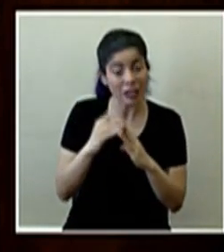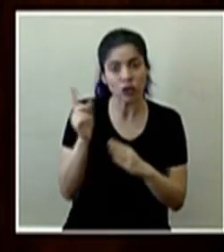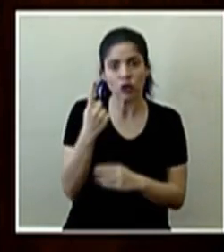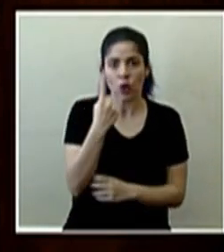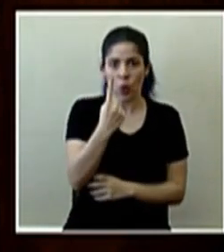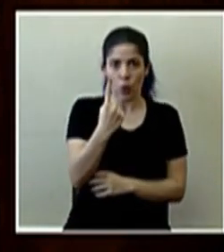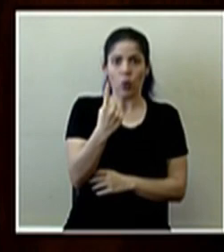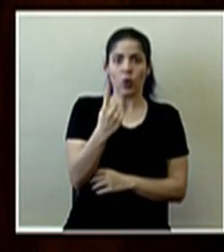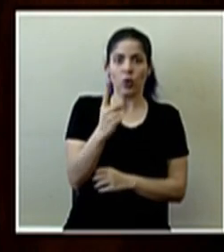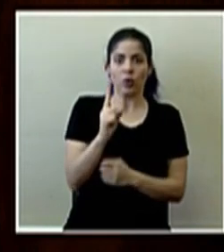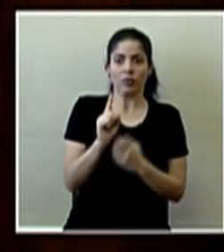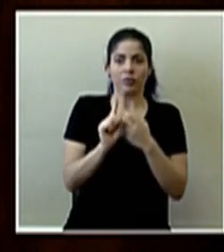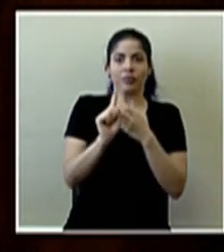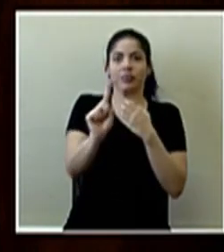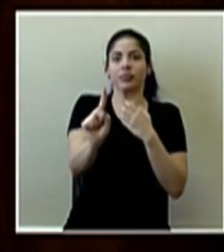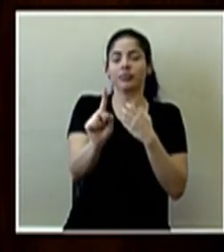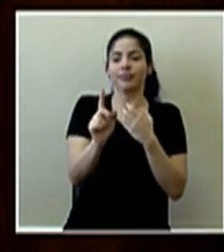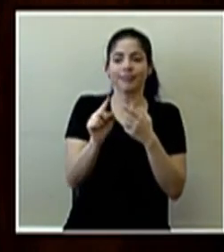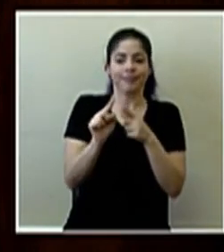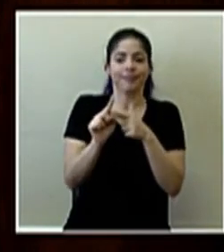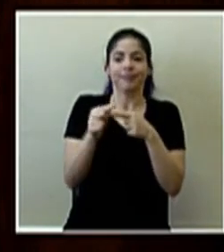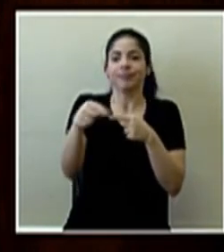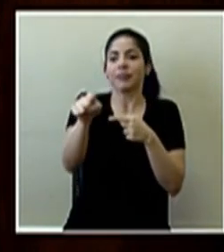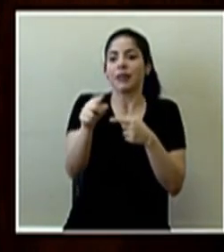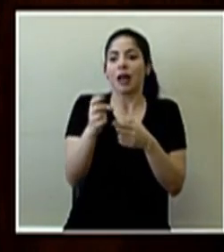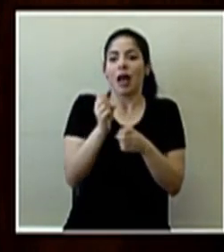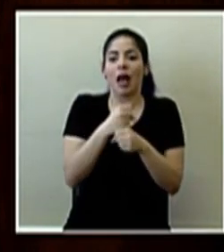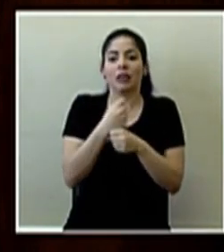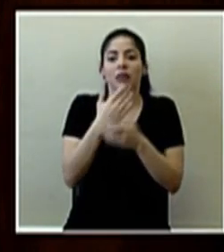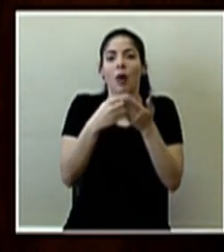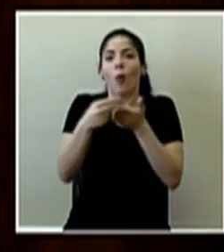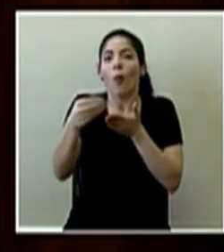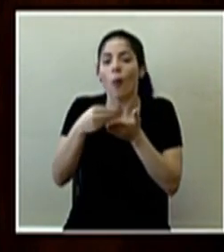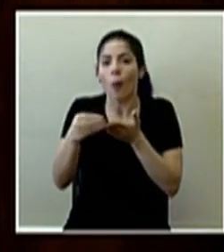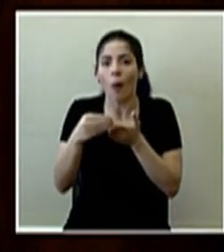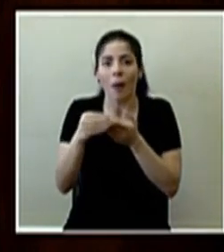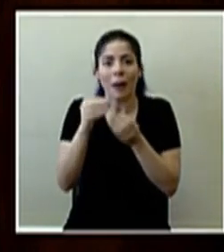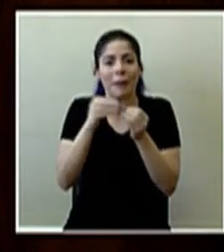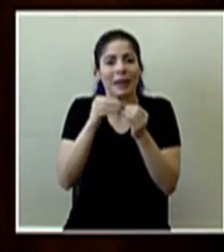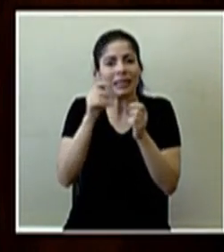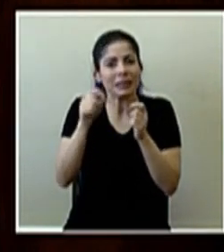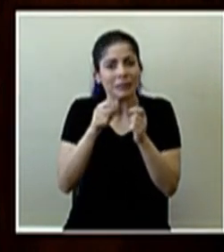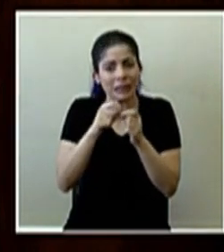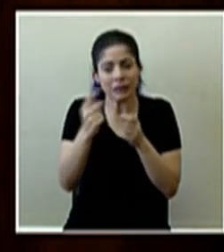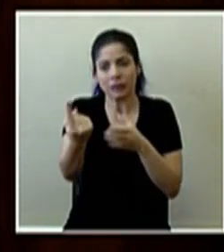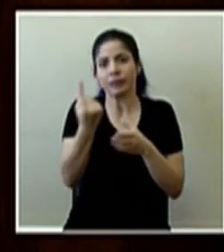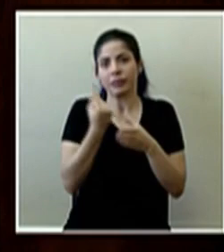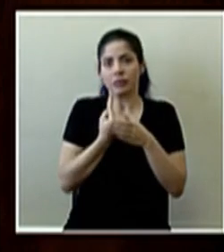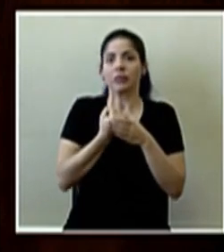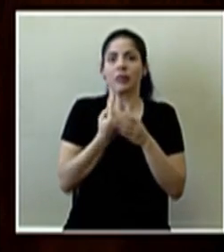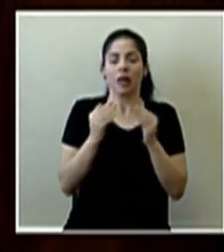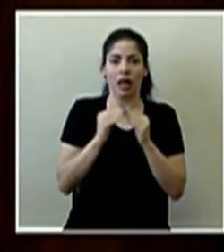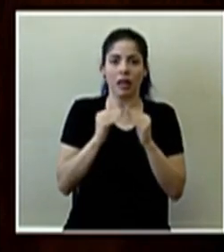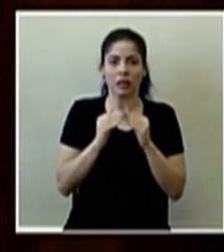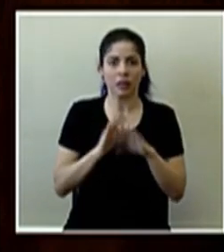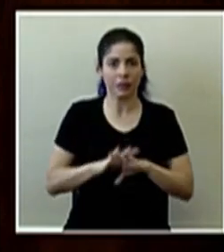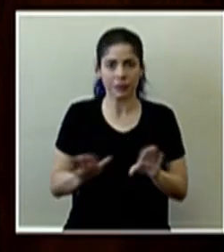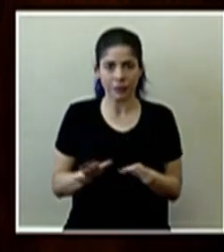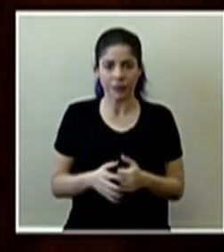una persona, que es para ir a hacer alguna compra específica y regresar a su